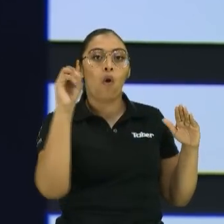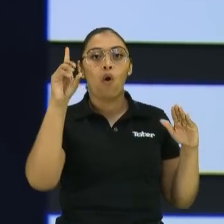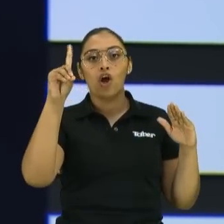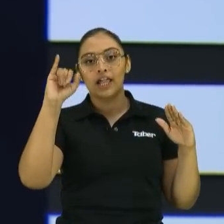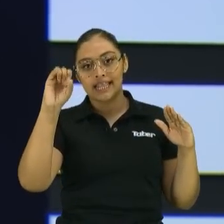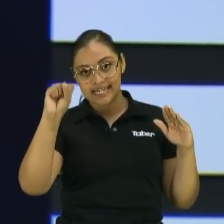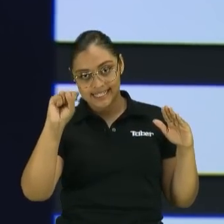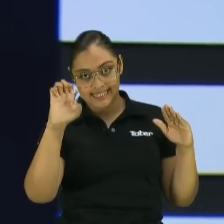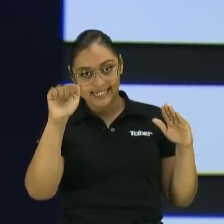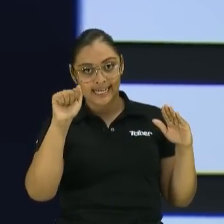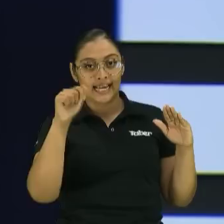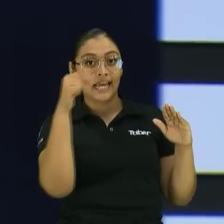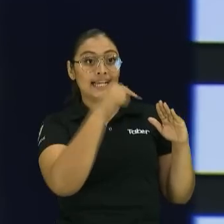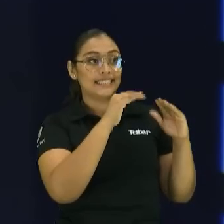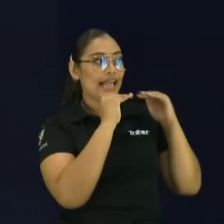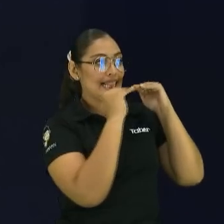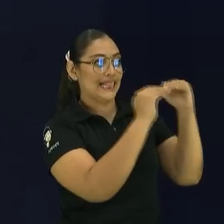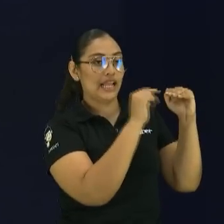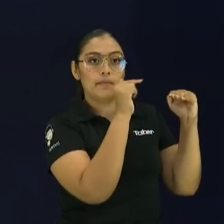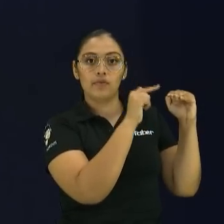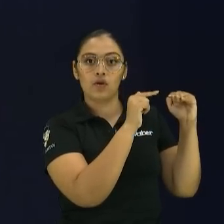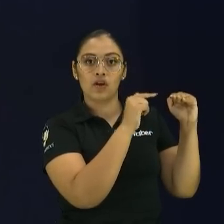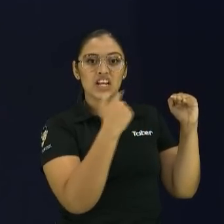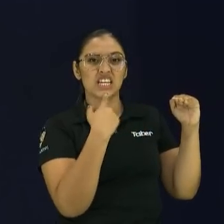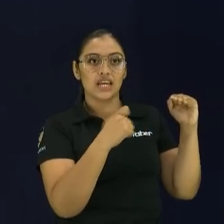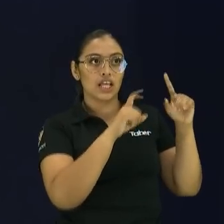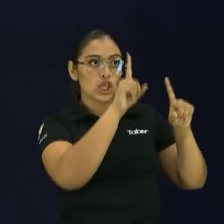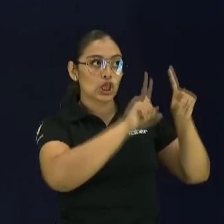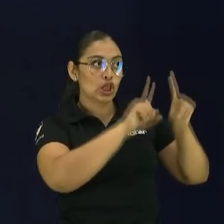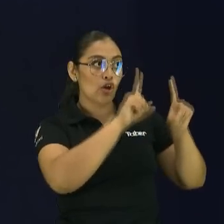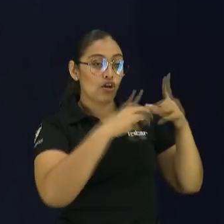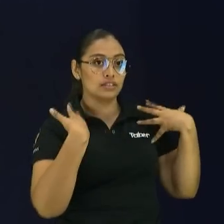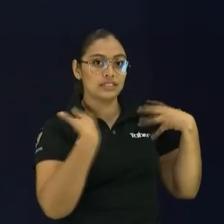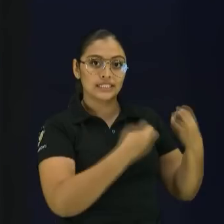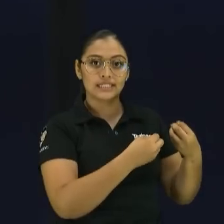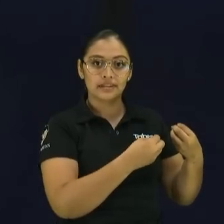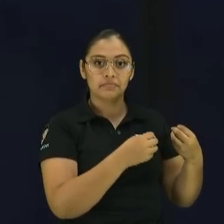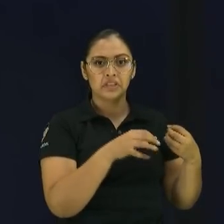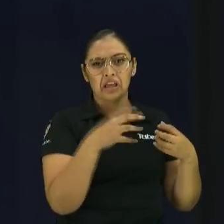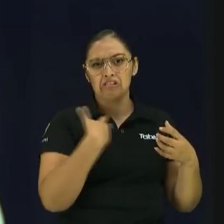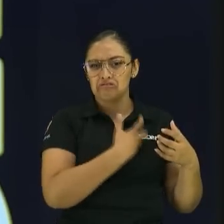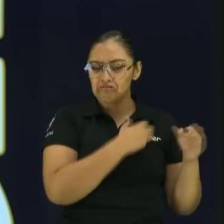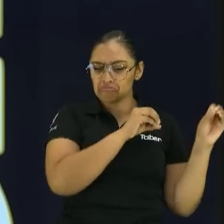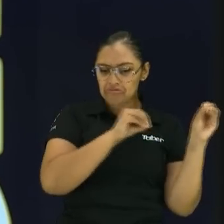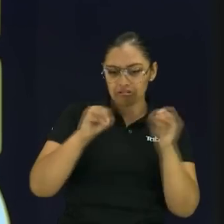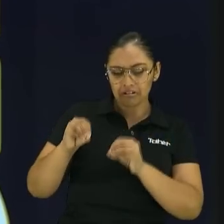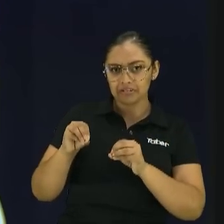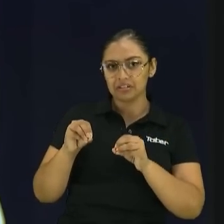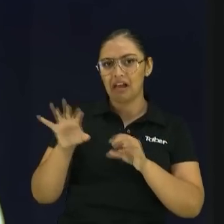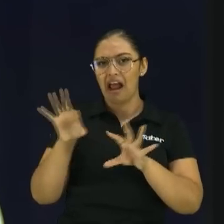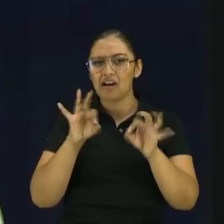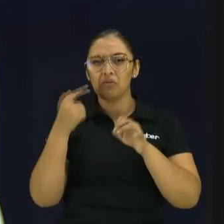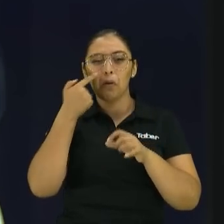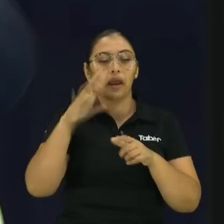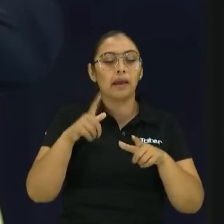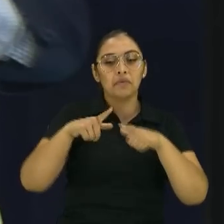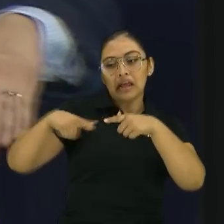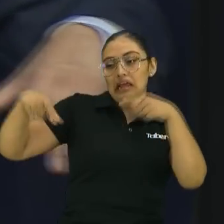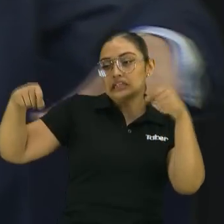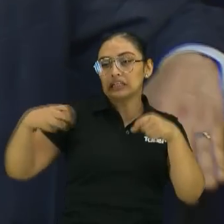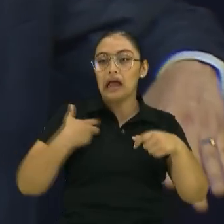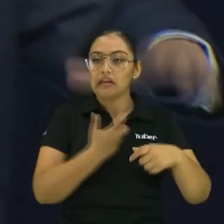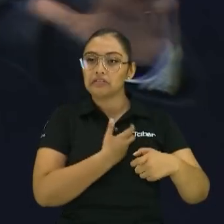y era un templo al dios de la sanidad como muchos de nosotros nos abocamos a un estadio a un evento cristiano